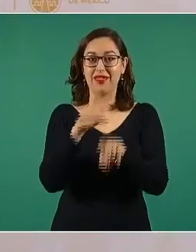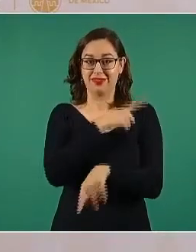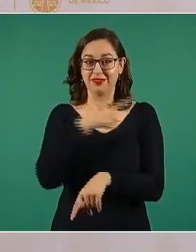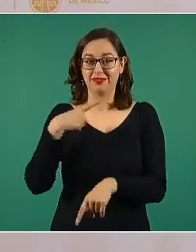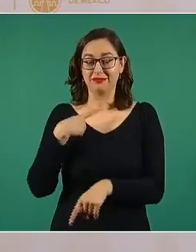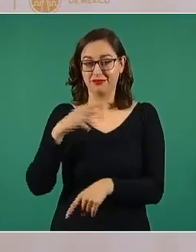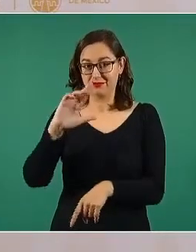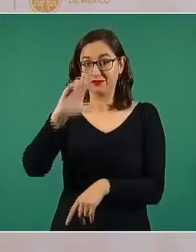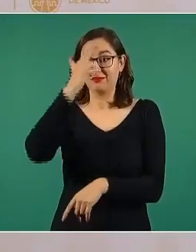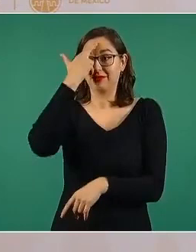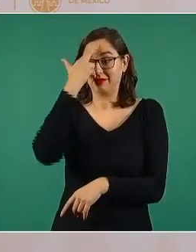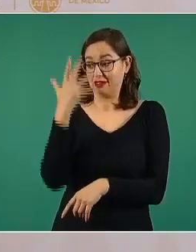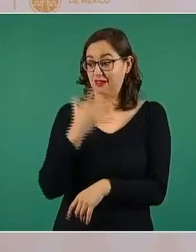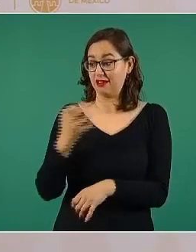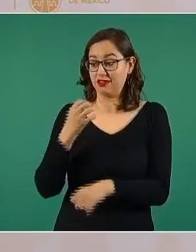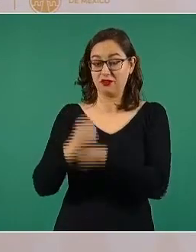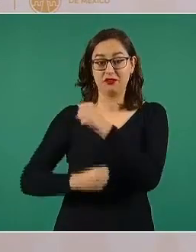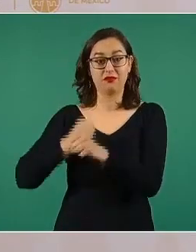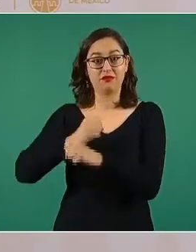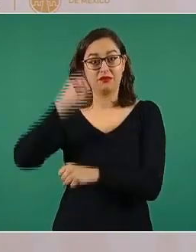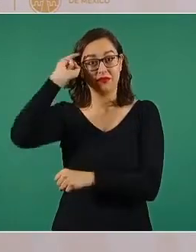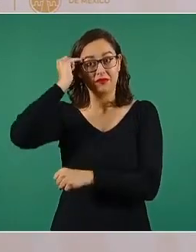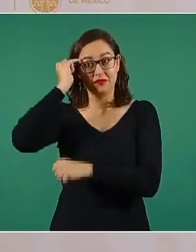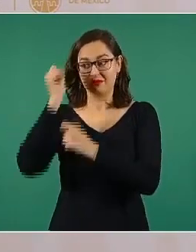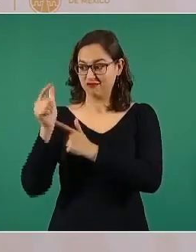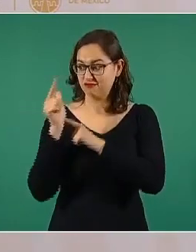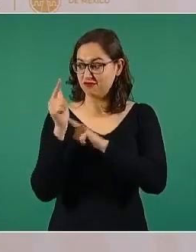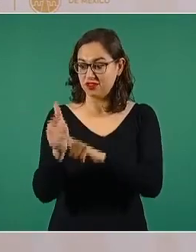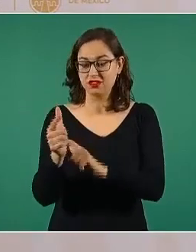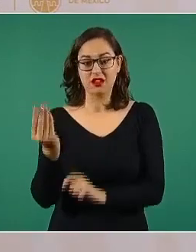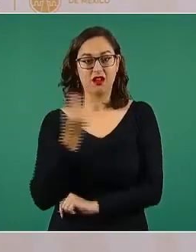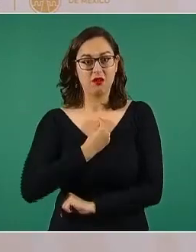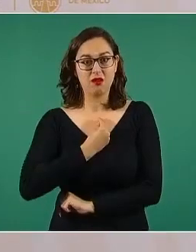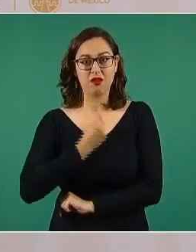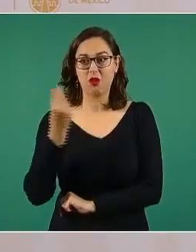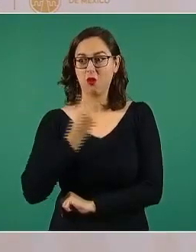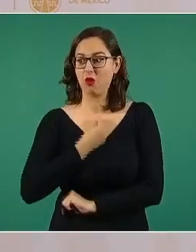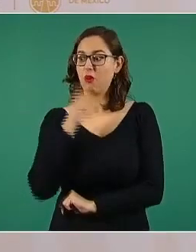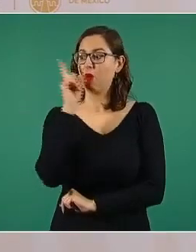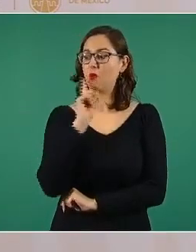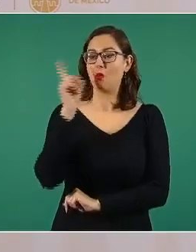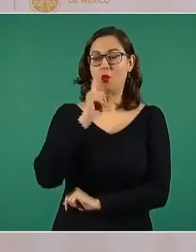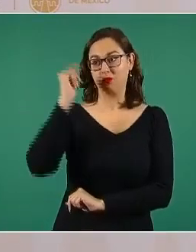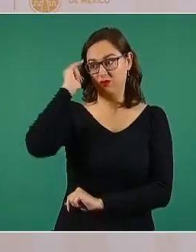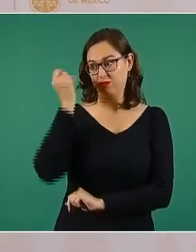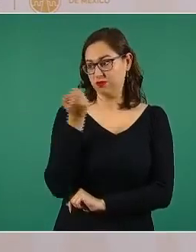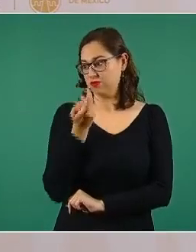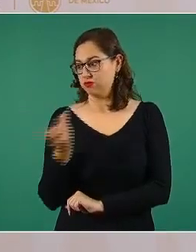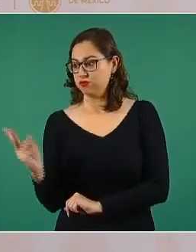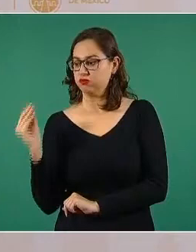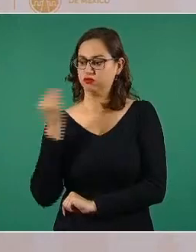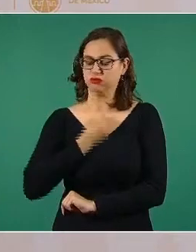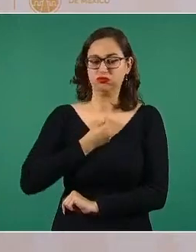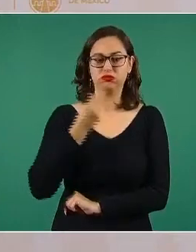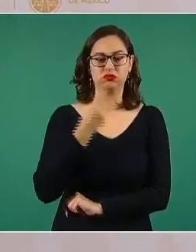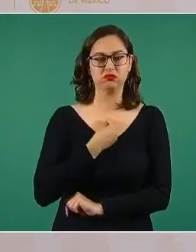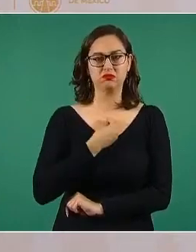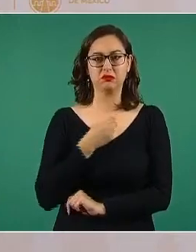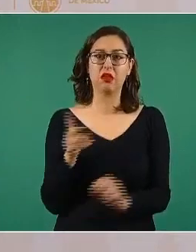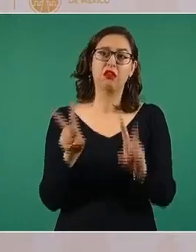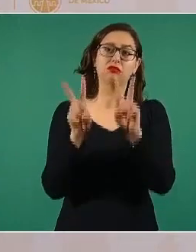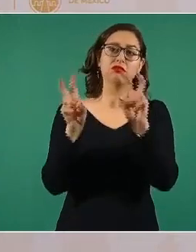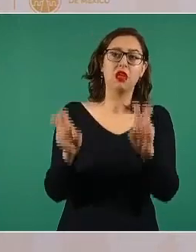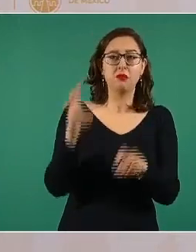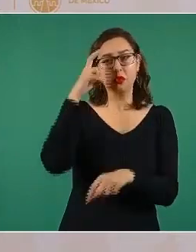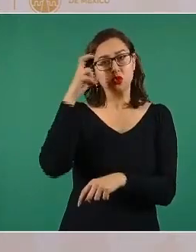de entonces y de las generaciones que llegan a la resistencia de hoy. No se trata de una visión romanticista, sino como